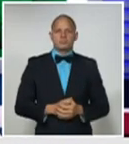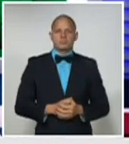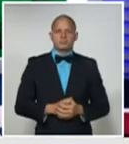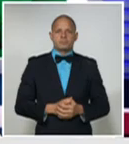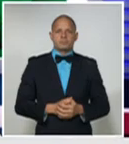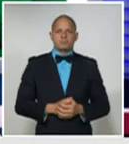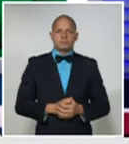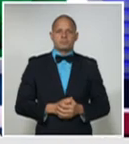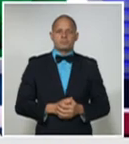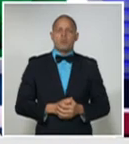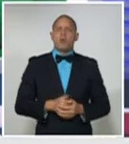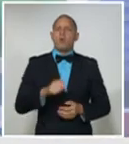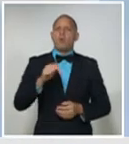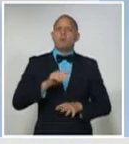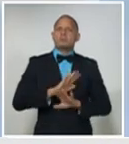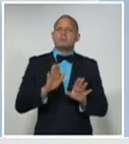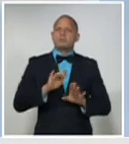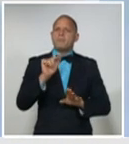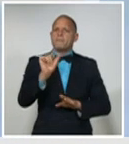amanecen ingresados